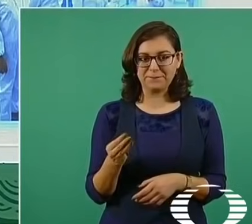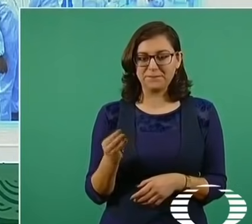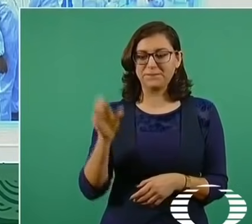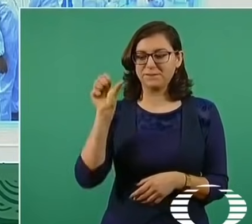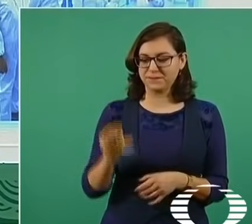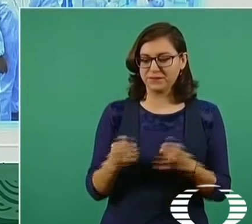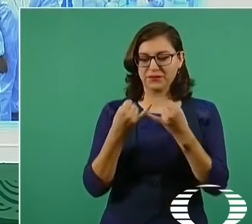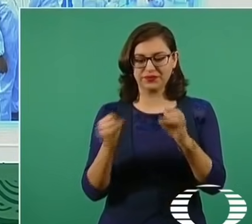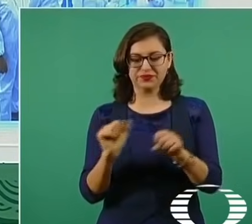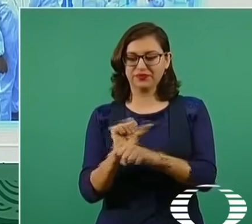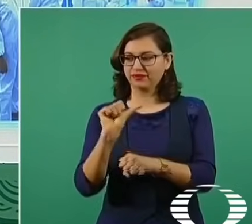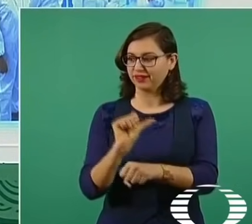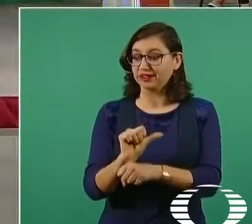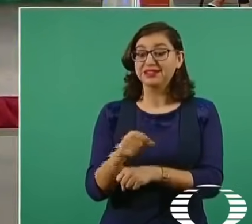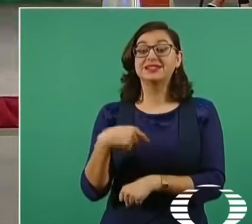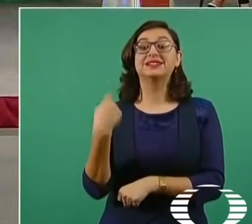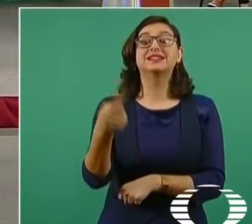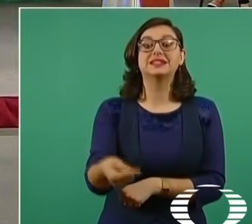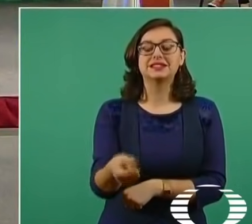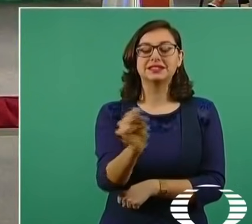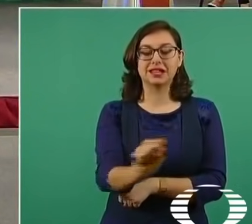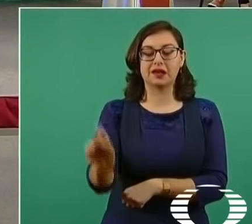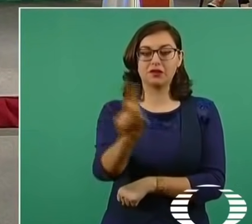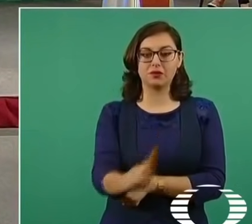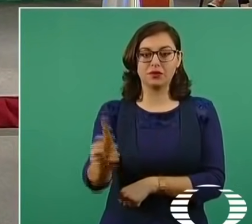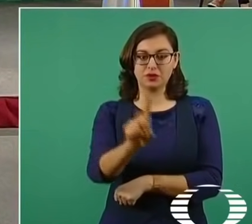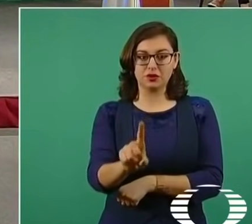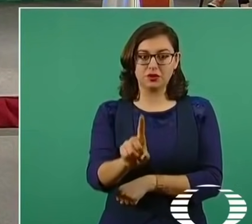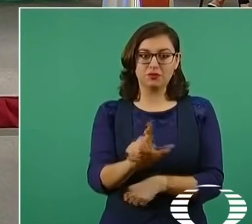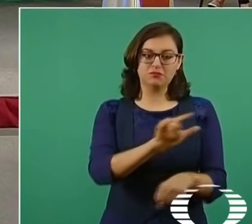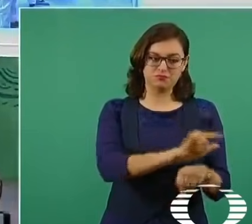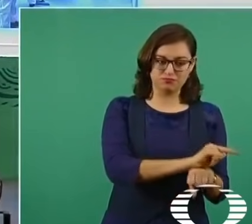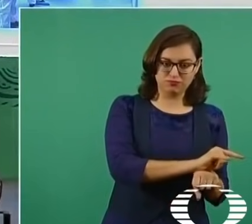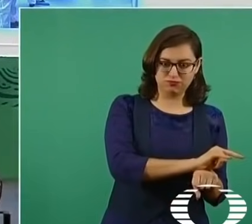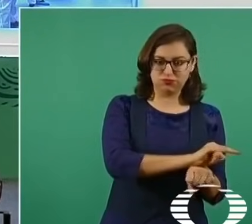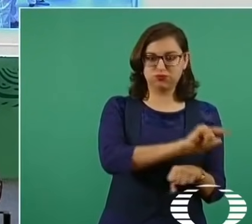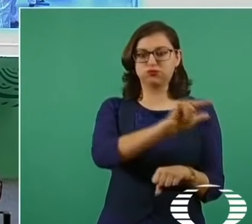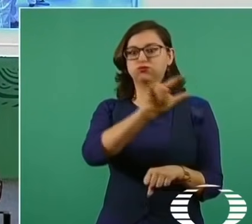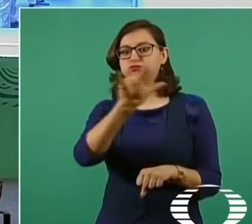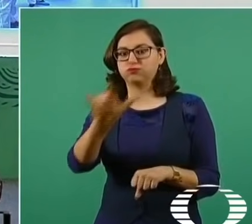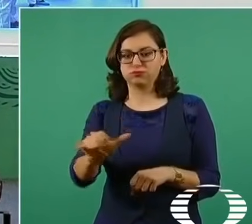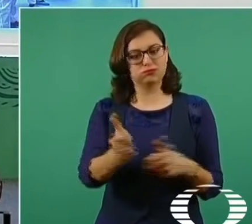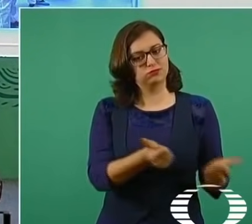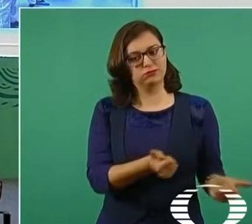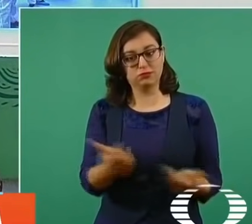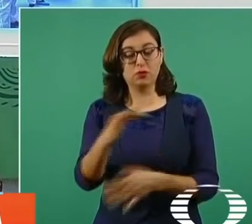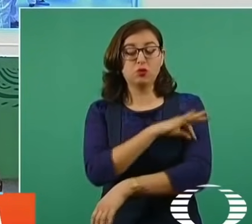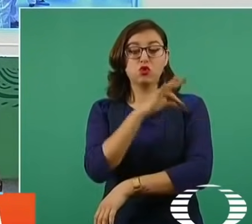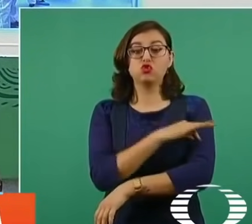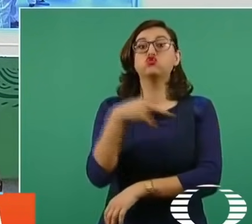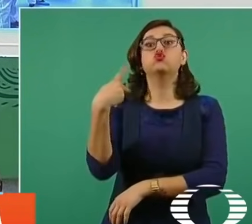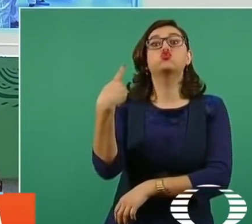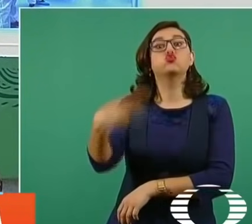Argentina, podamos decir que el fin de semana habrá un vuelo que llevará a Argentina lo que les